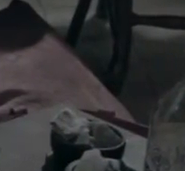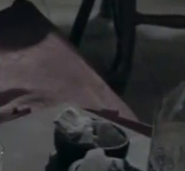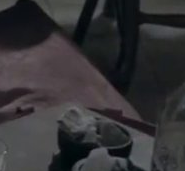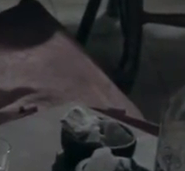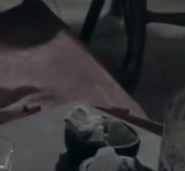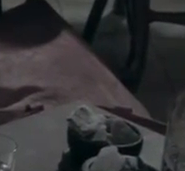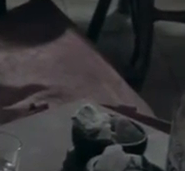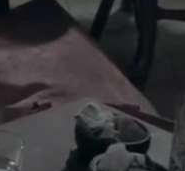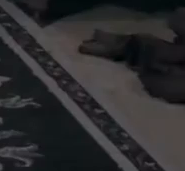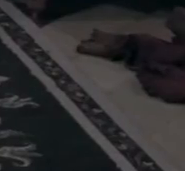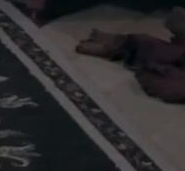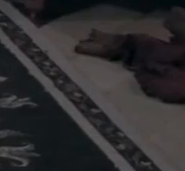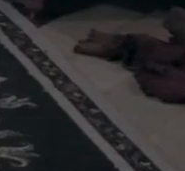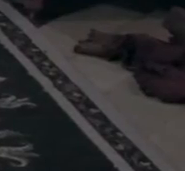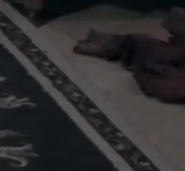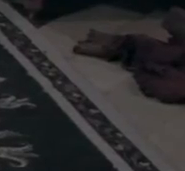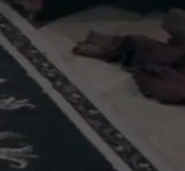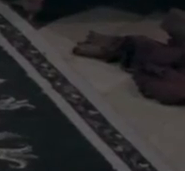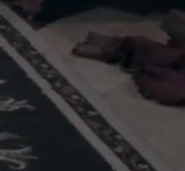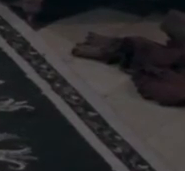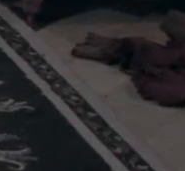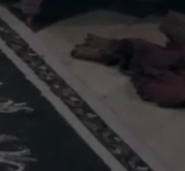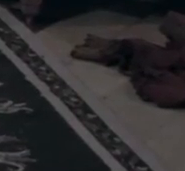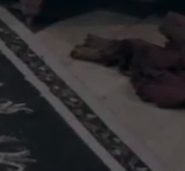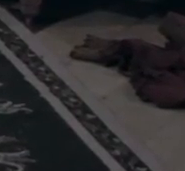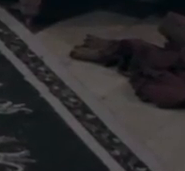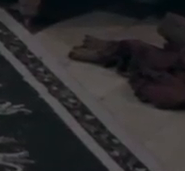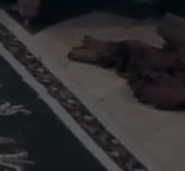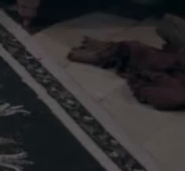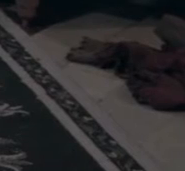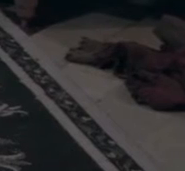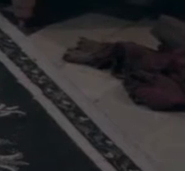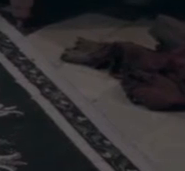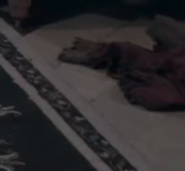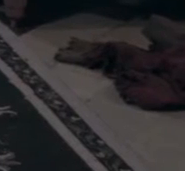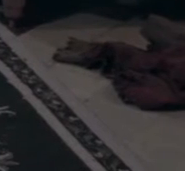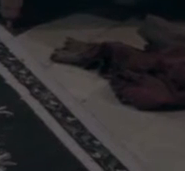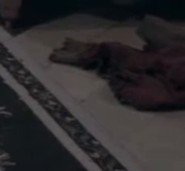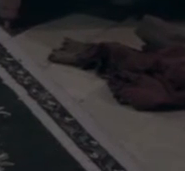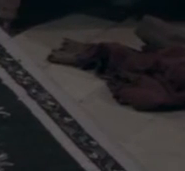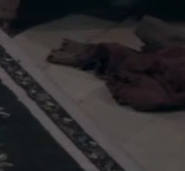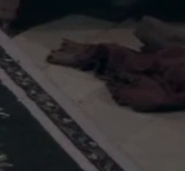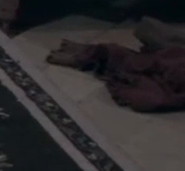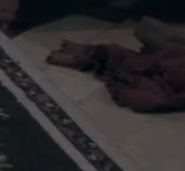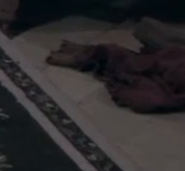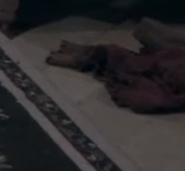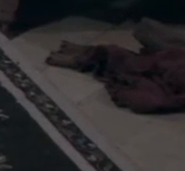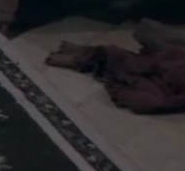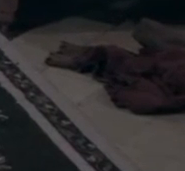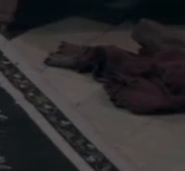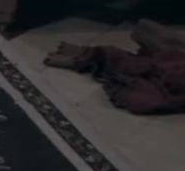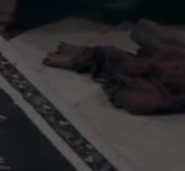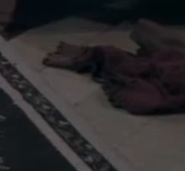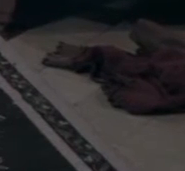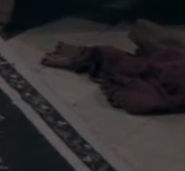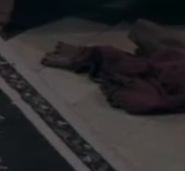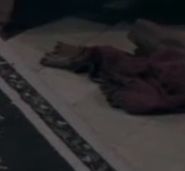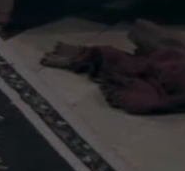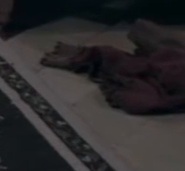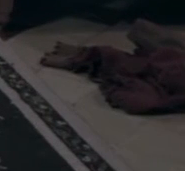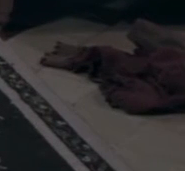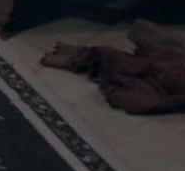La gente que participó, digamos, que asistió al estreno, hizo comentarios muy emotivos,